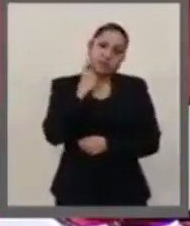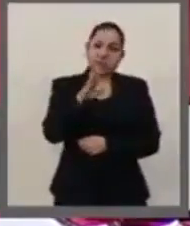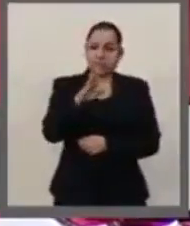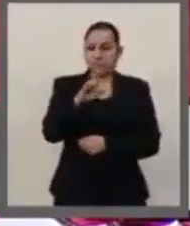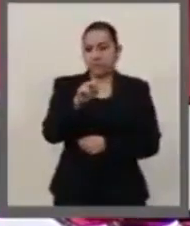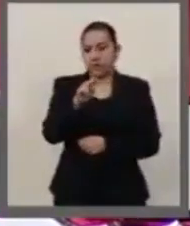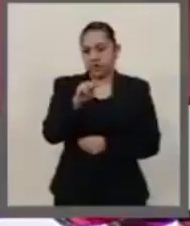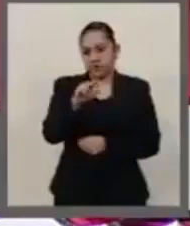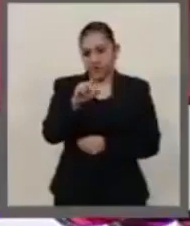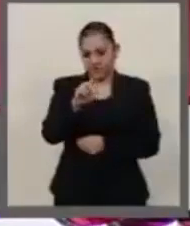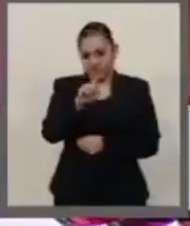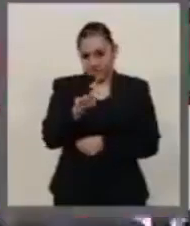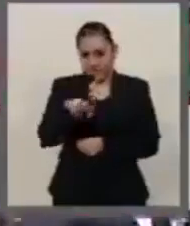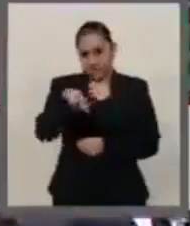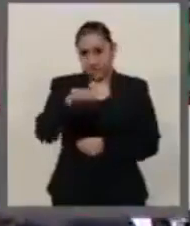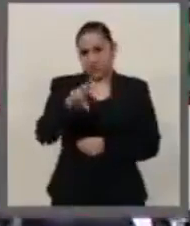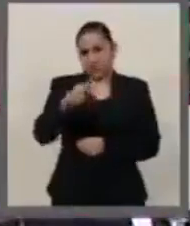Fernando Noy.